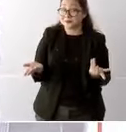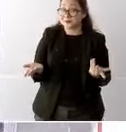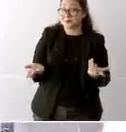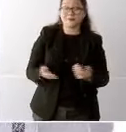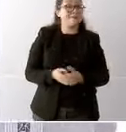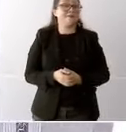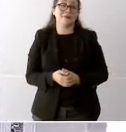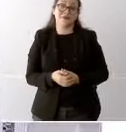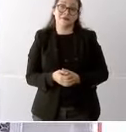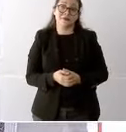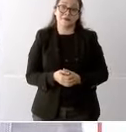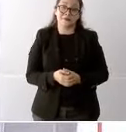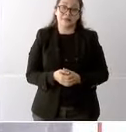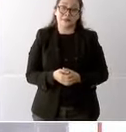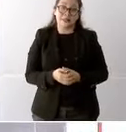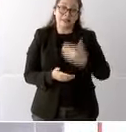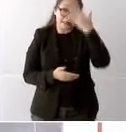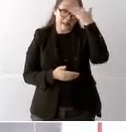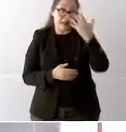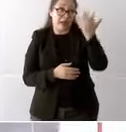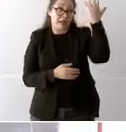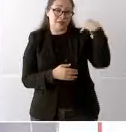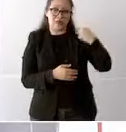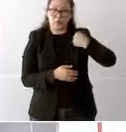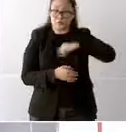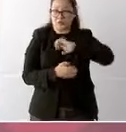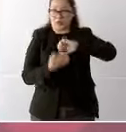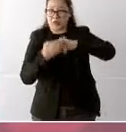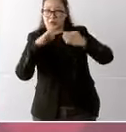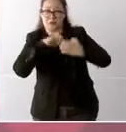¿Saben qué decían nuestros opositores?